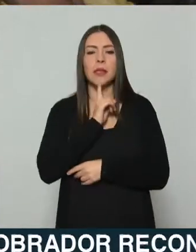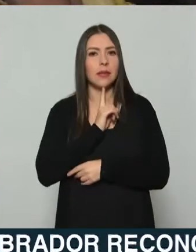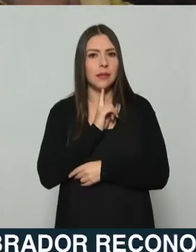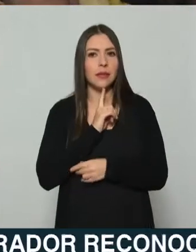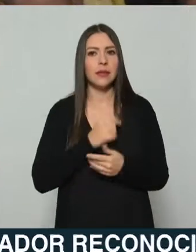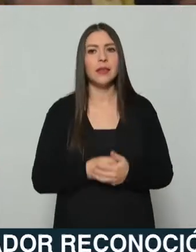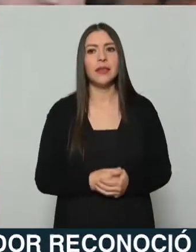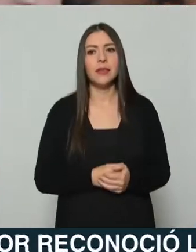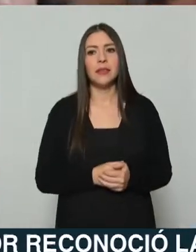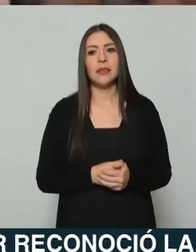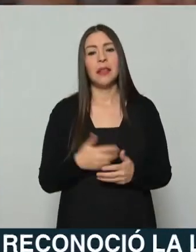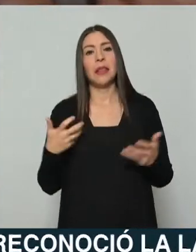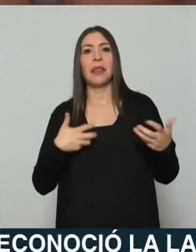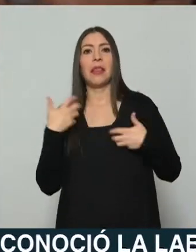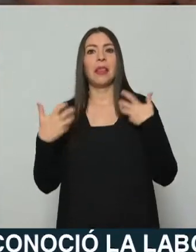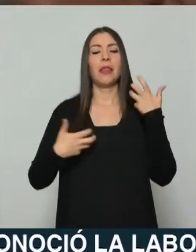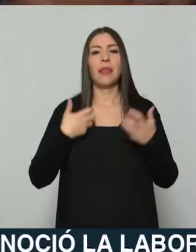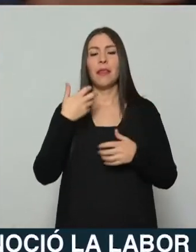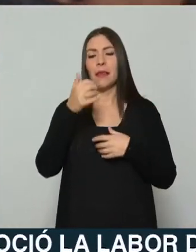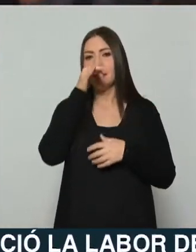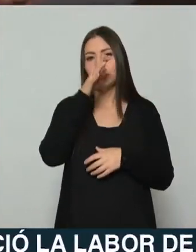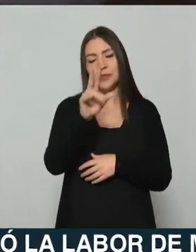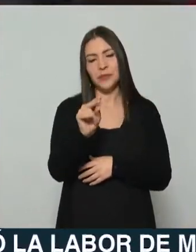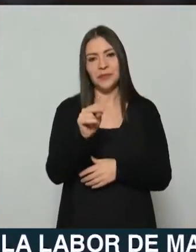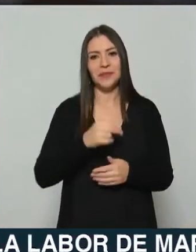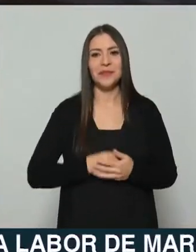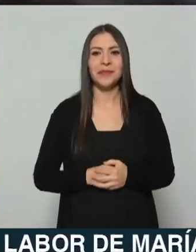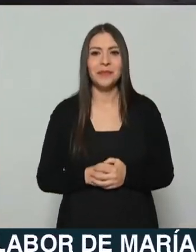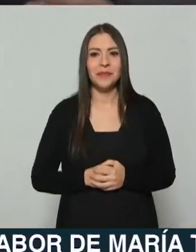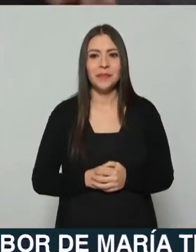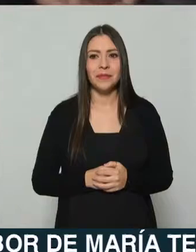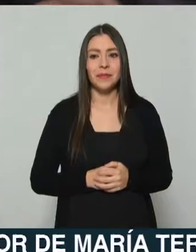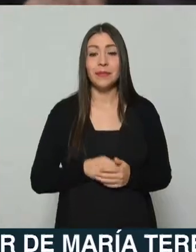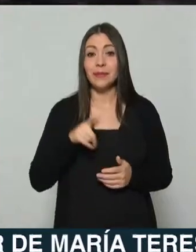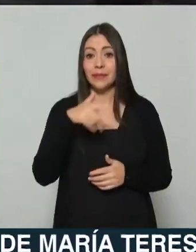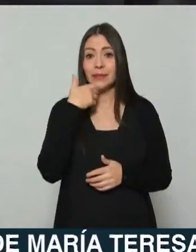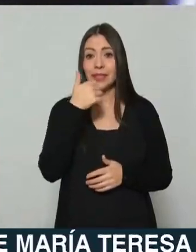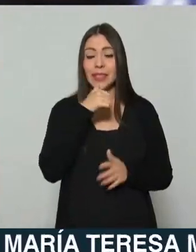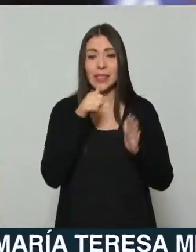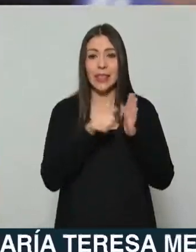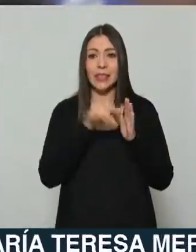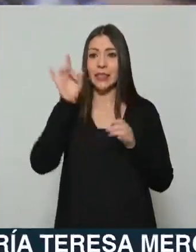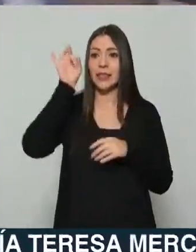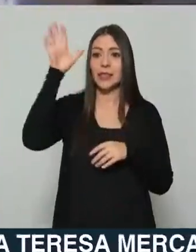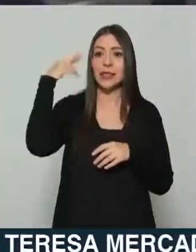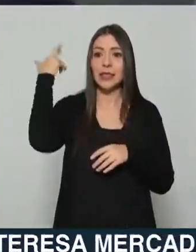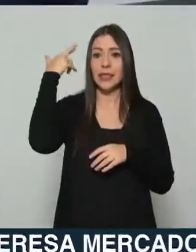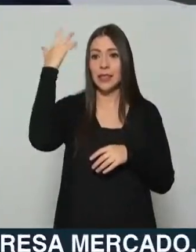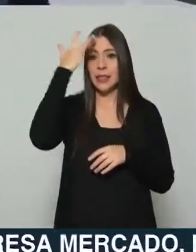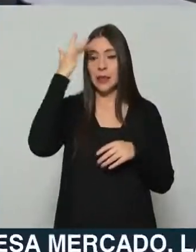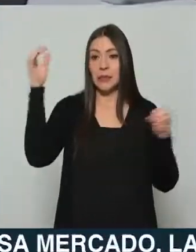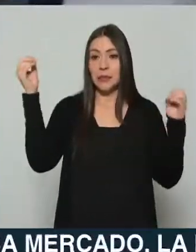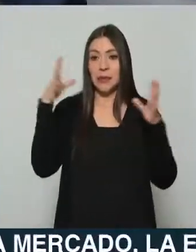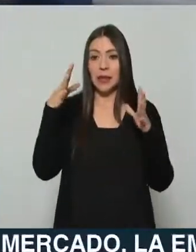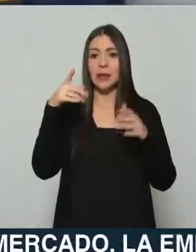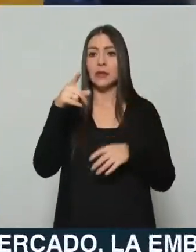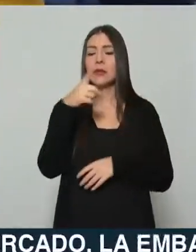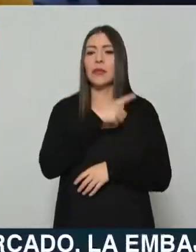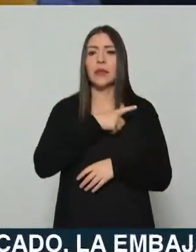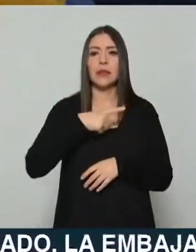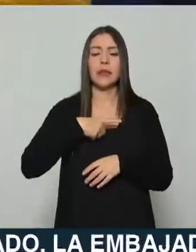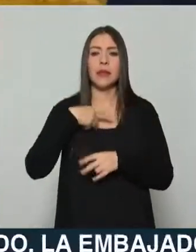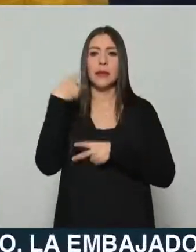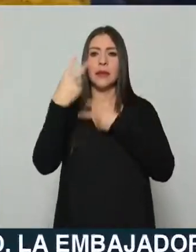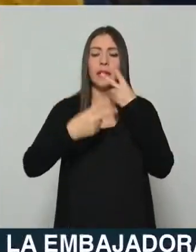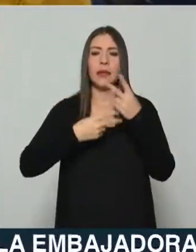no hacer berrinches. Si quieres que tu carta sea entregada a los Reyes Magos a través del Servicio Postal Mexicano, lo único que tienes que